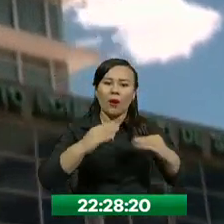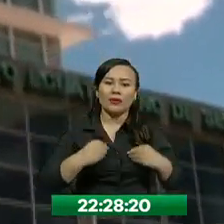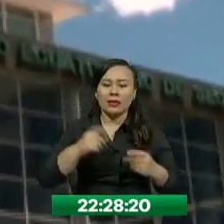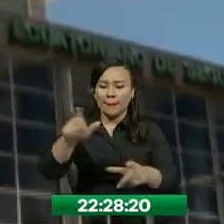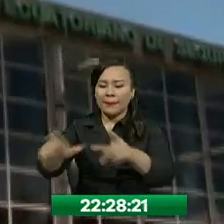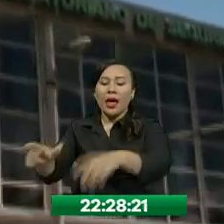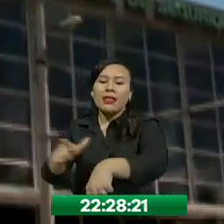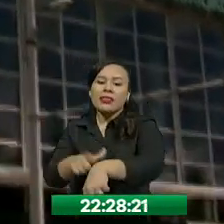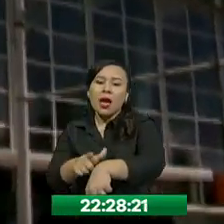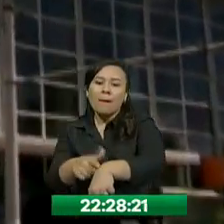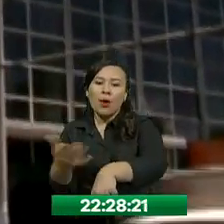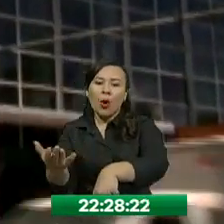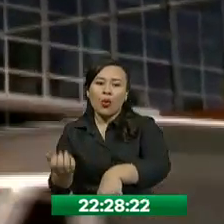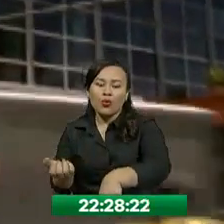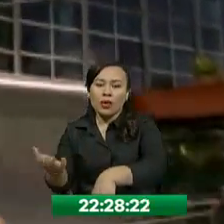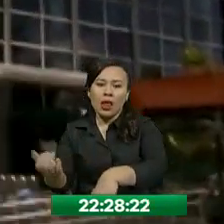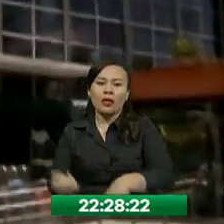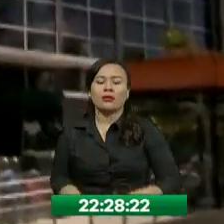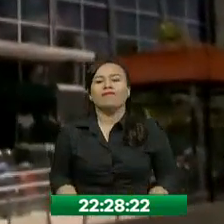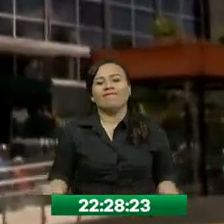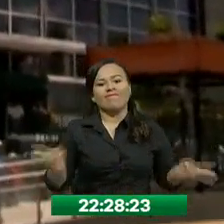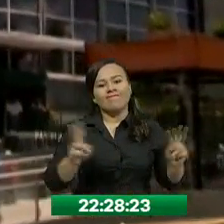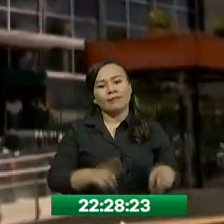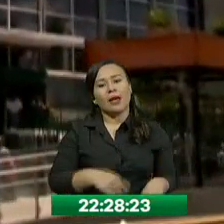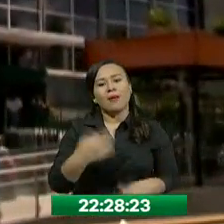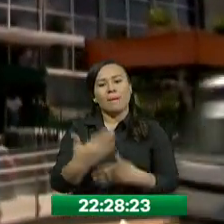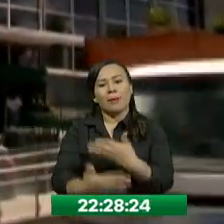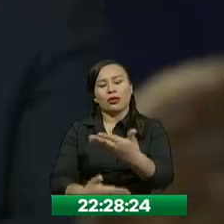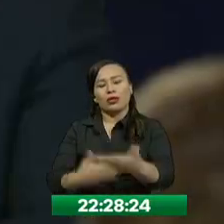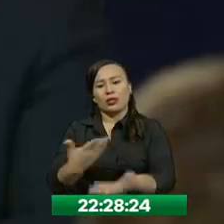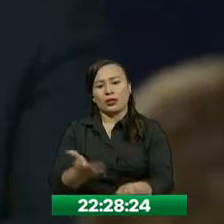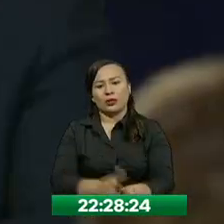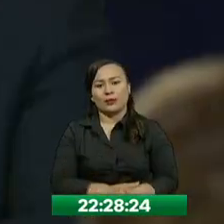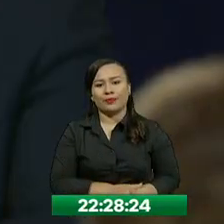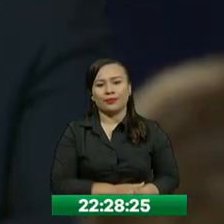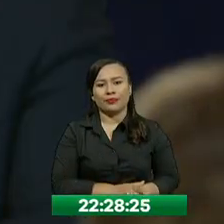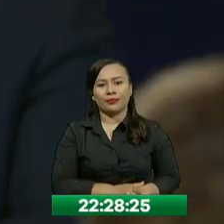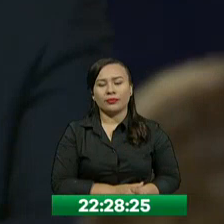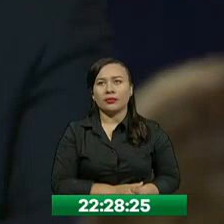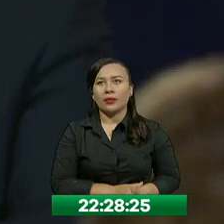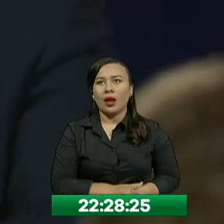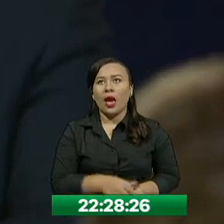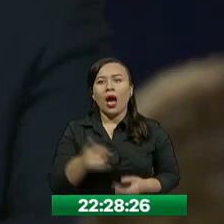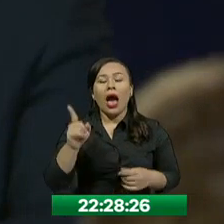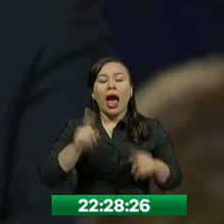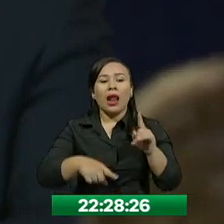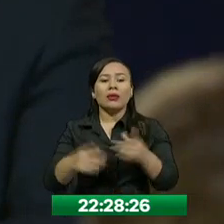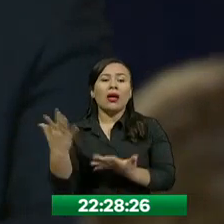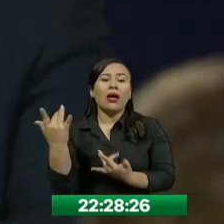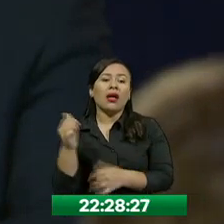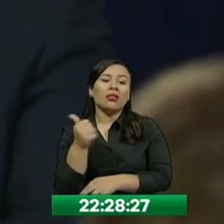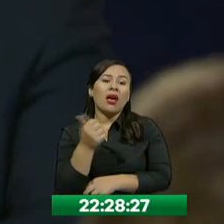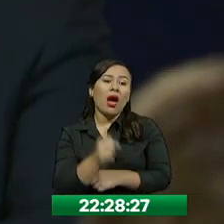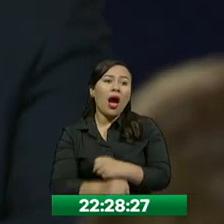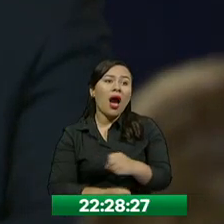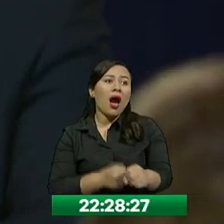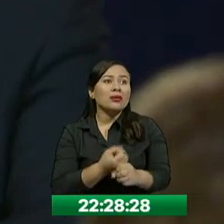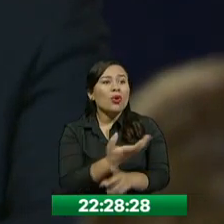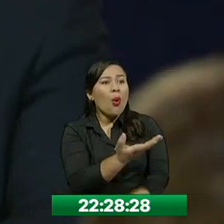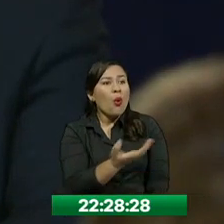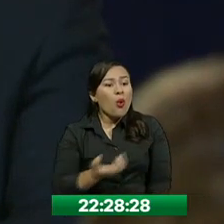que lamentablemente ya no están y han muerto en este proceso. Muchos han esperado hasta 10 años para recibir su